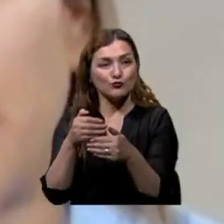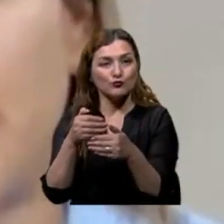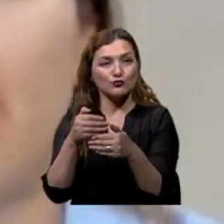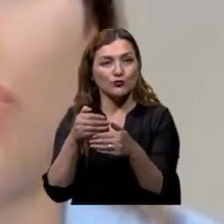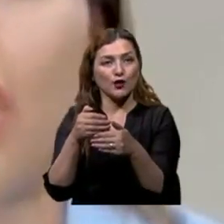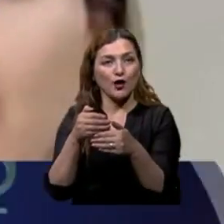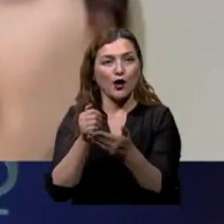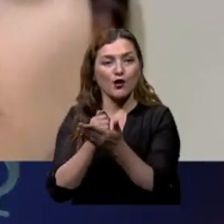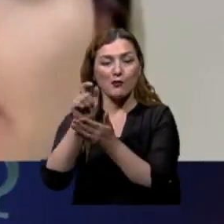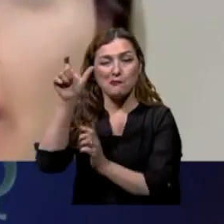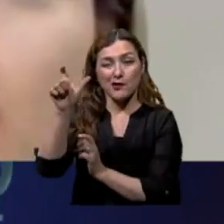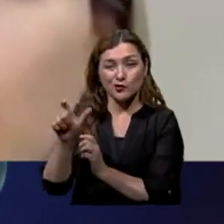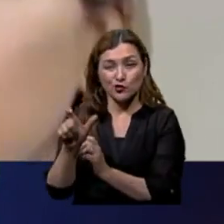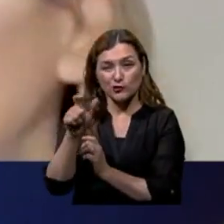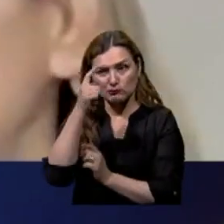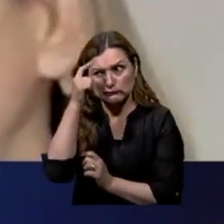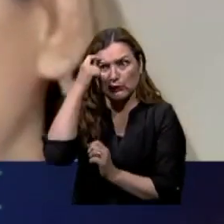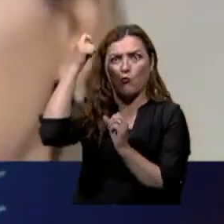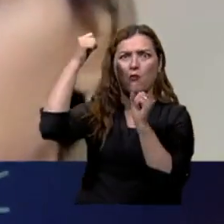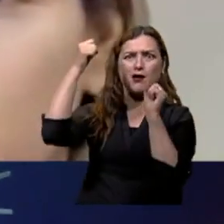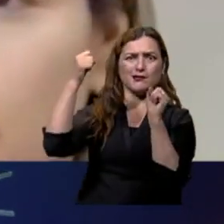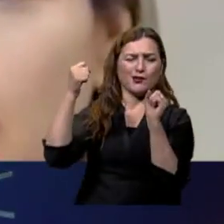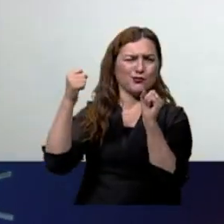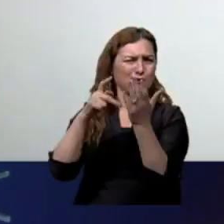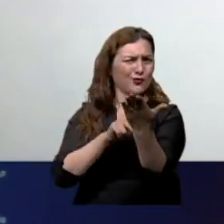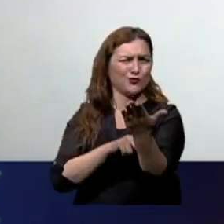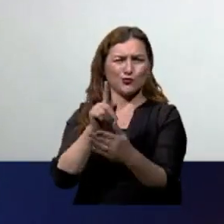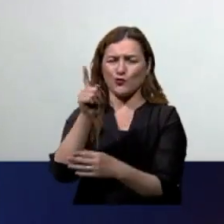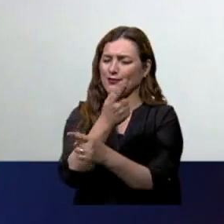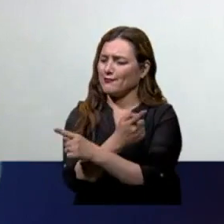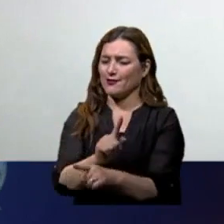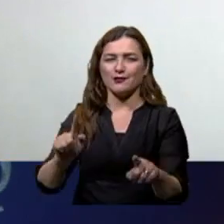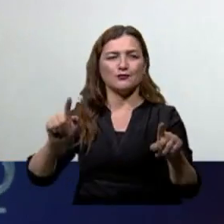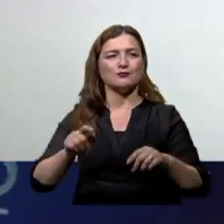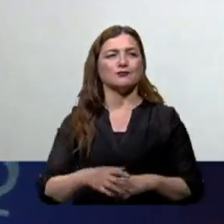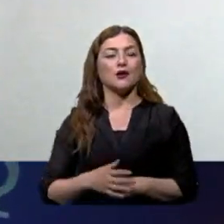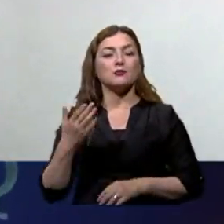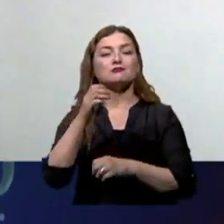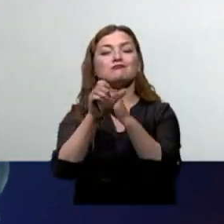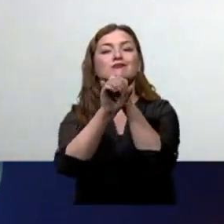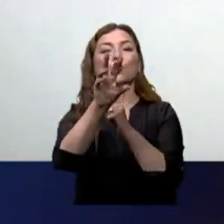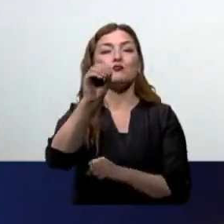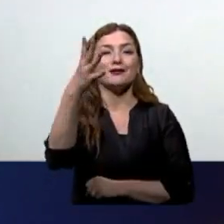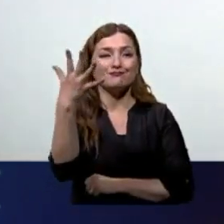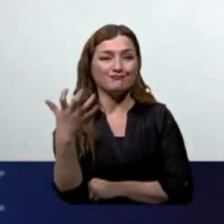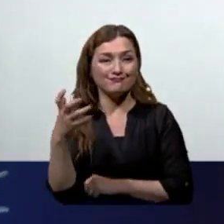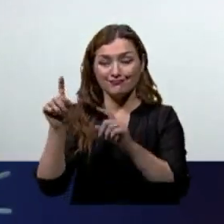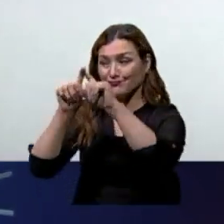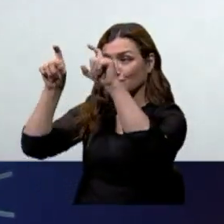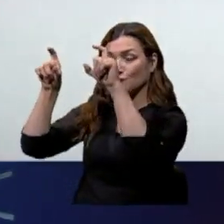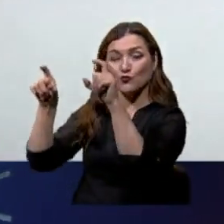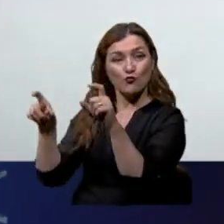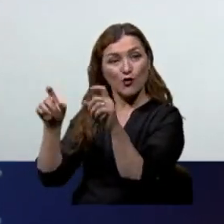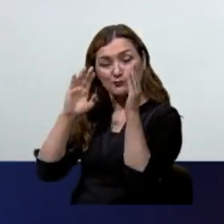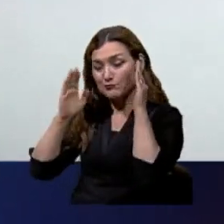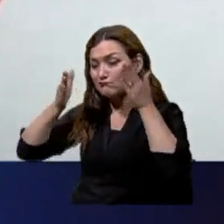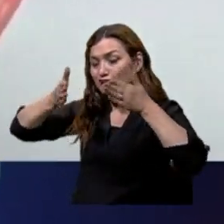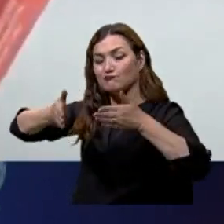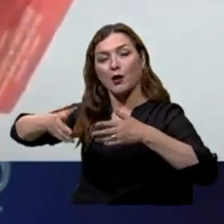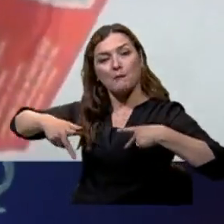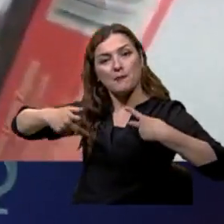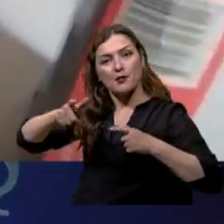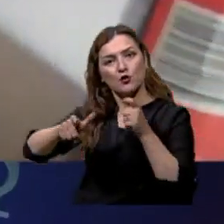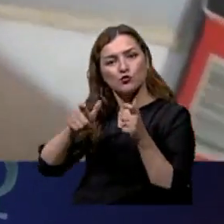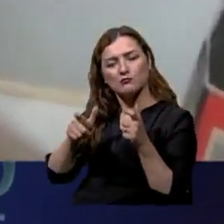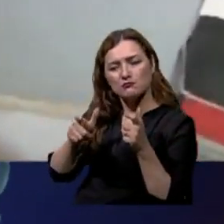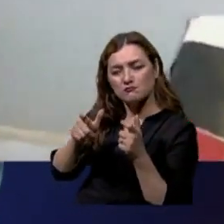para el paciente, no tan traumático como el proceso tradicional. Desde 2015, Ecuaprótesis se ha dedicado a cambiarle la vida a